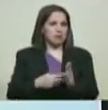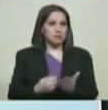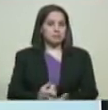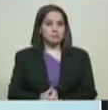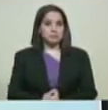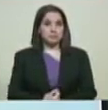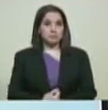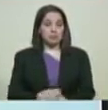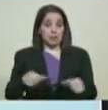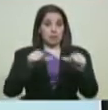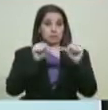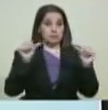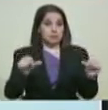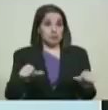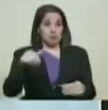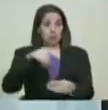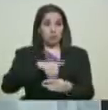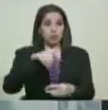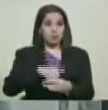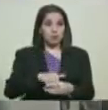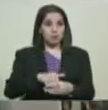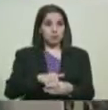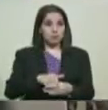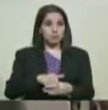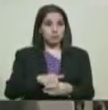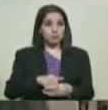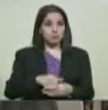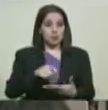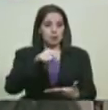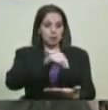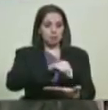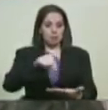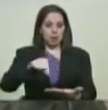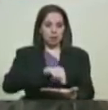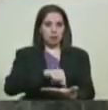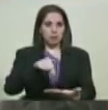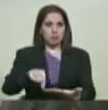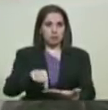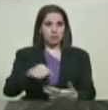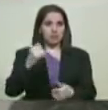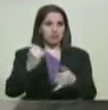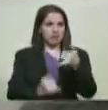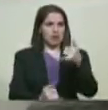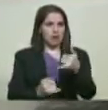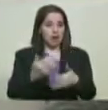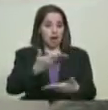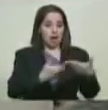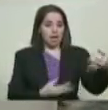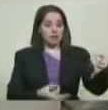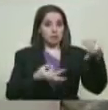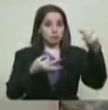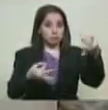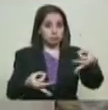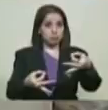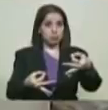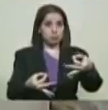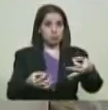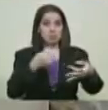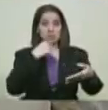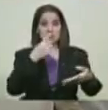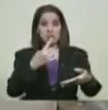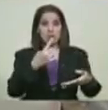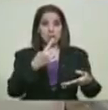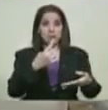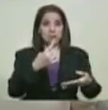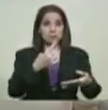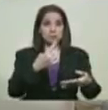En sistemas de votación manual, al final valía el acta. Y en el acta ponían lo